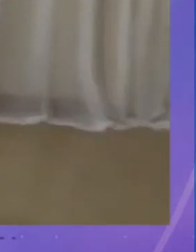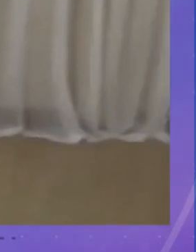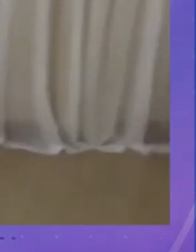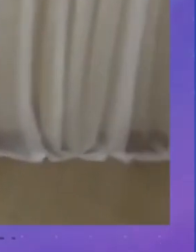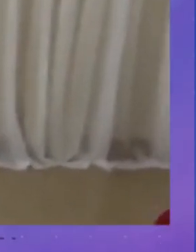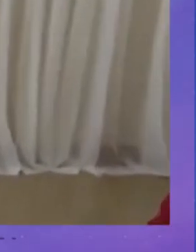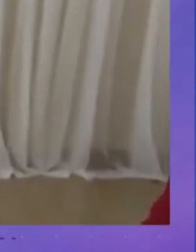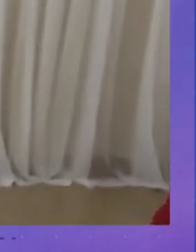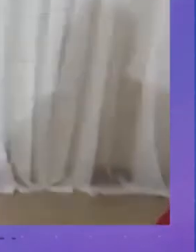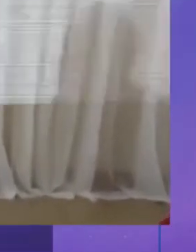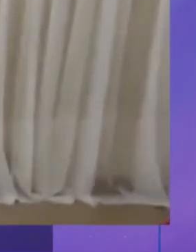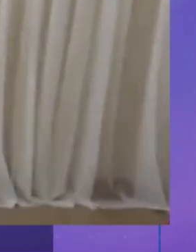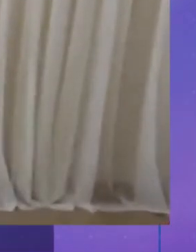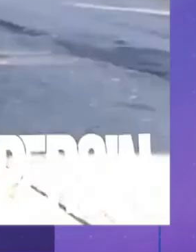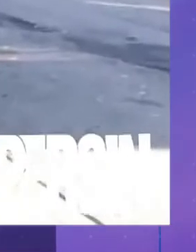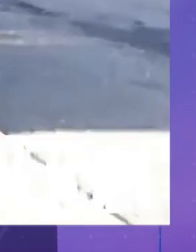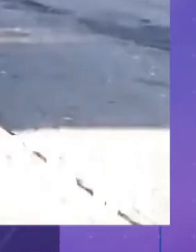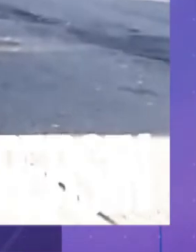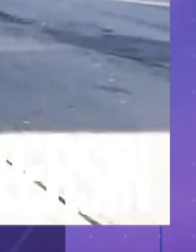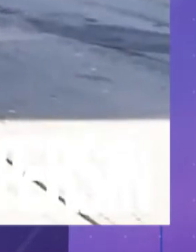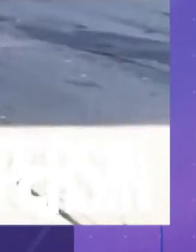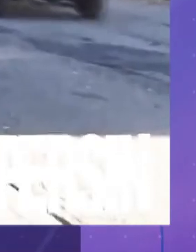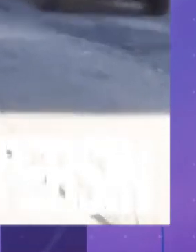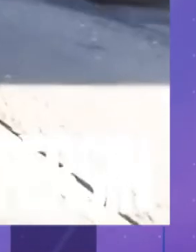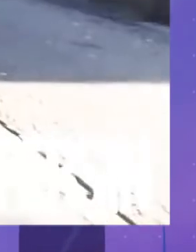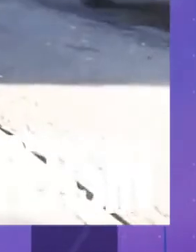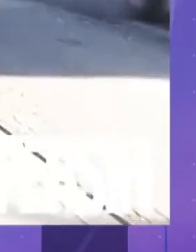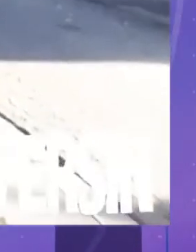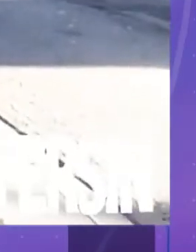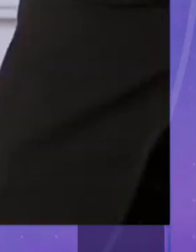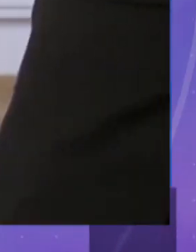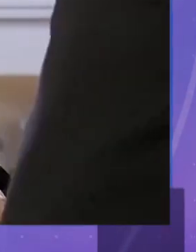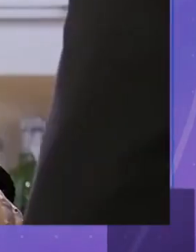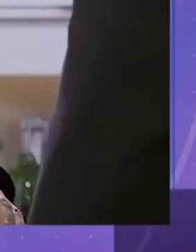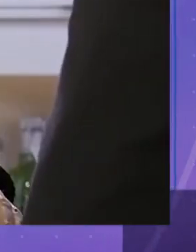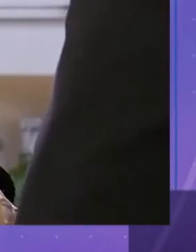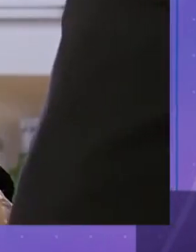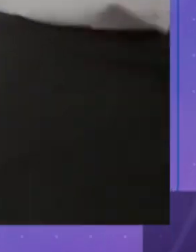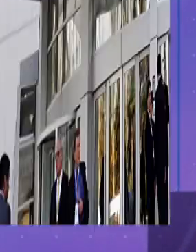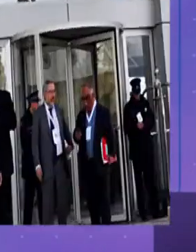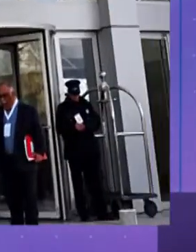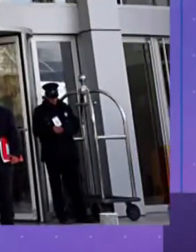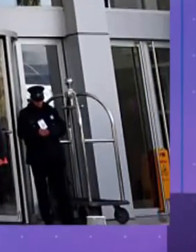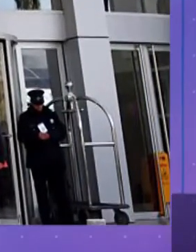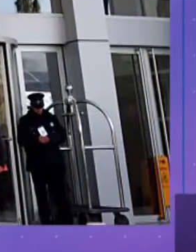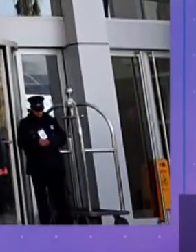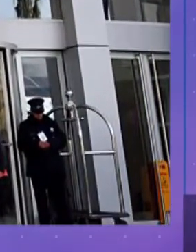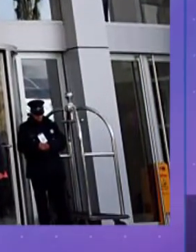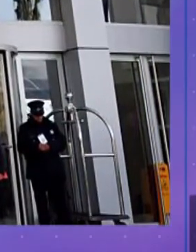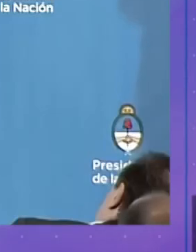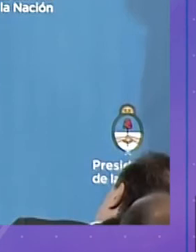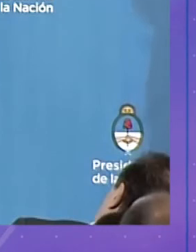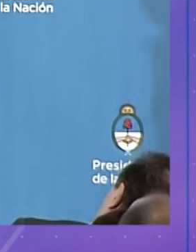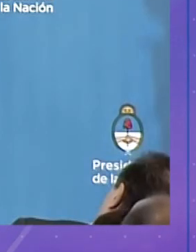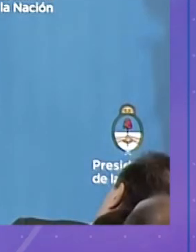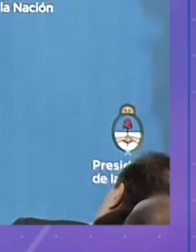en proceso de adhesión. Bien, está claro que la cuestión económica es su principal razón de ser, y por lo tanto, después de la reunión